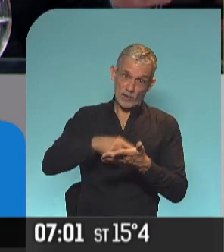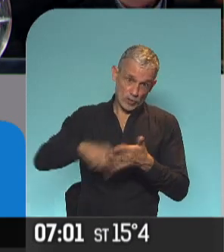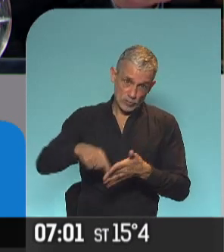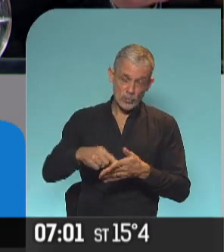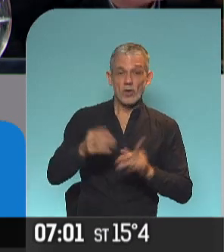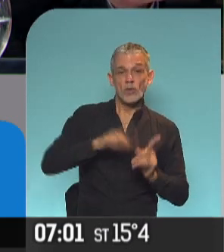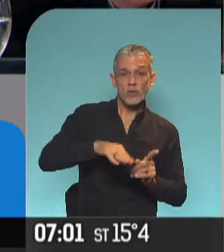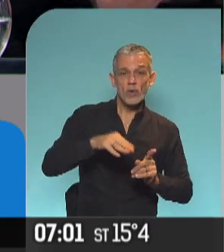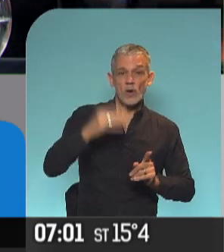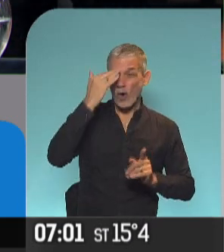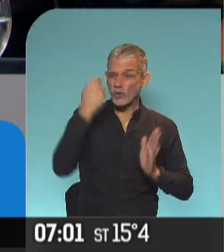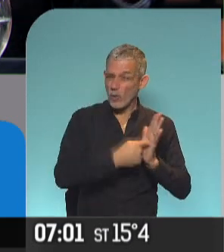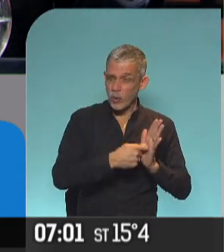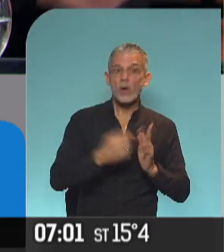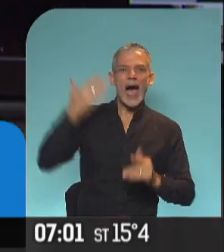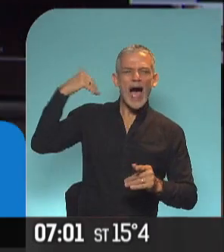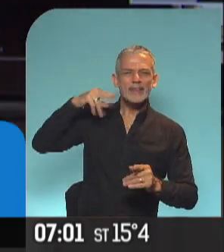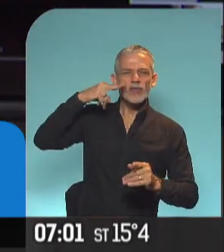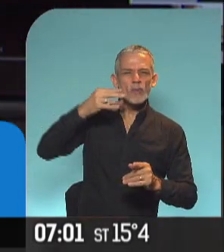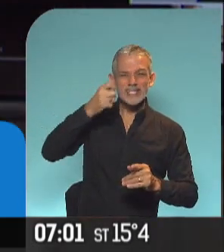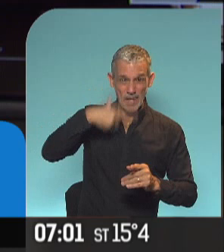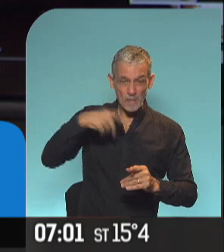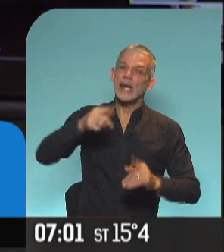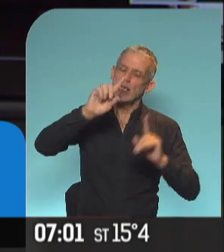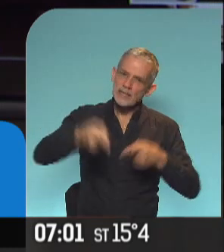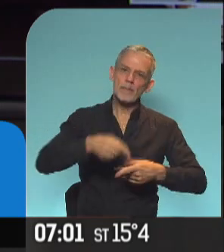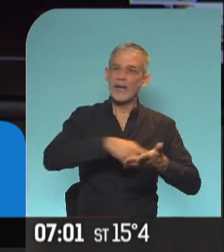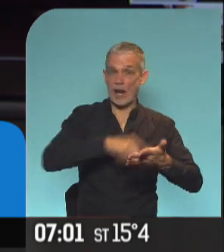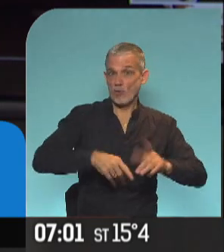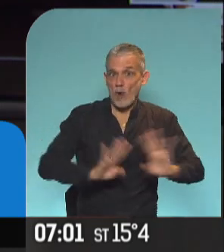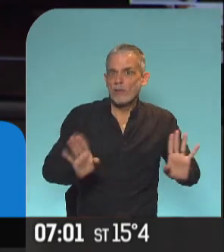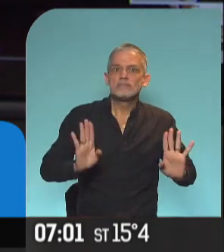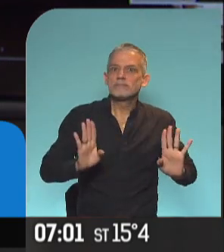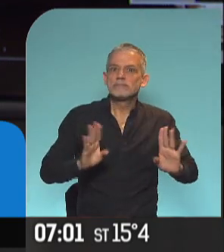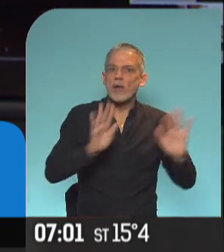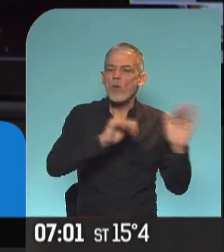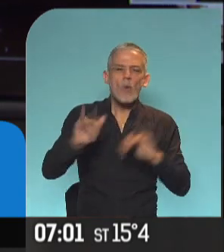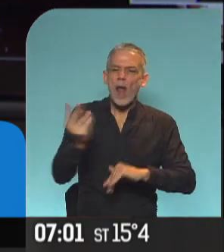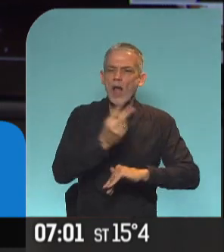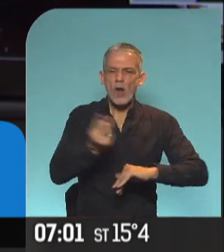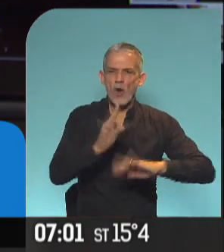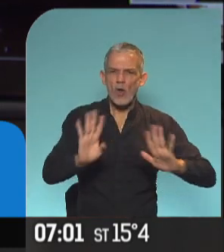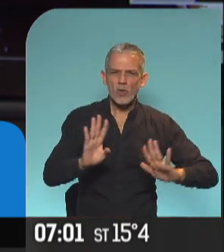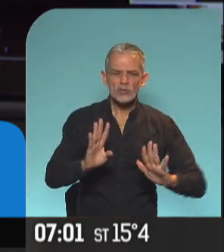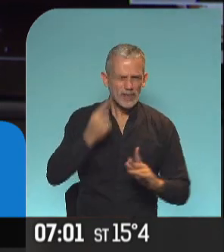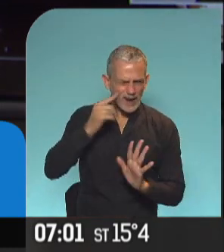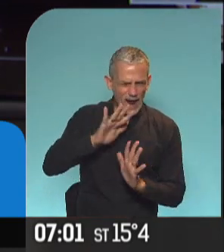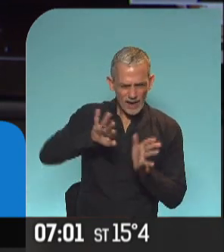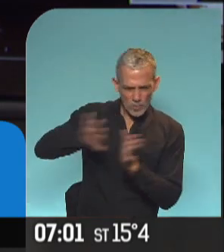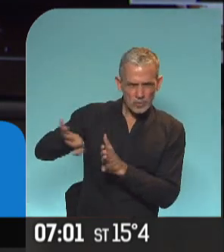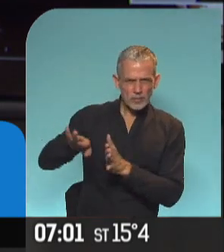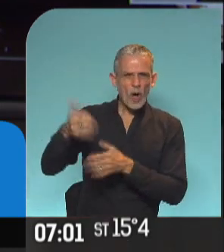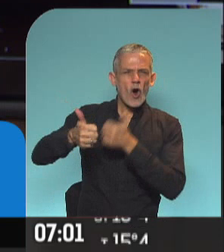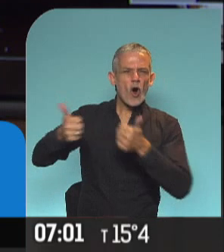inconstitucional, aquel también lo fue, y si aquel fue válido, este también debería hacerlo. Esto es independiente de lo que vaya a resolver la Corte